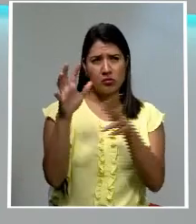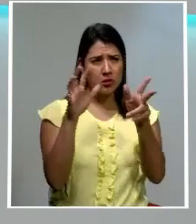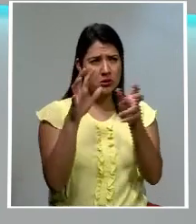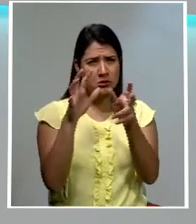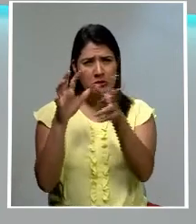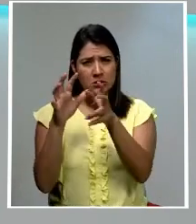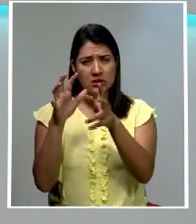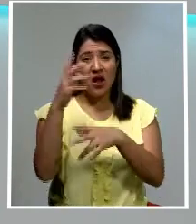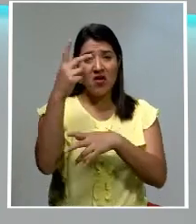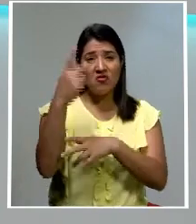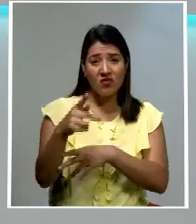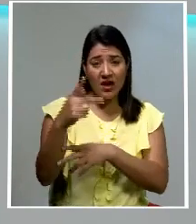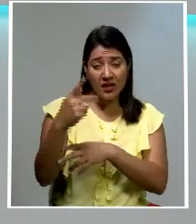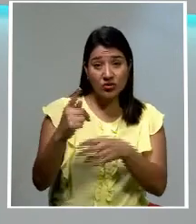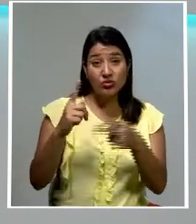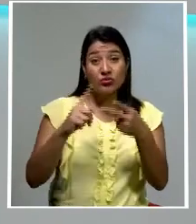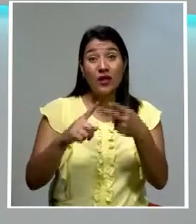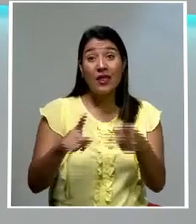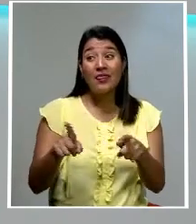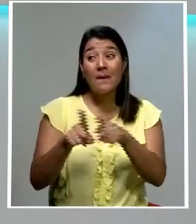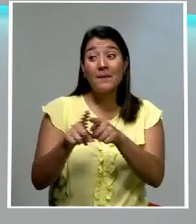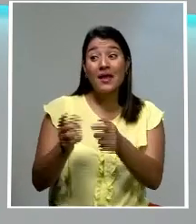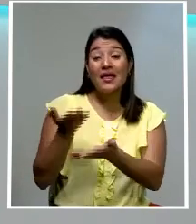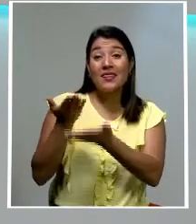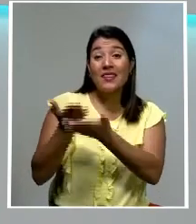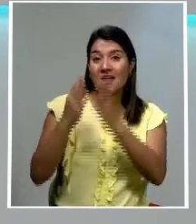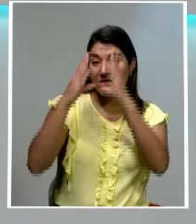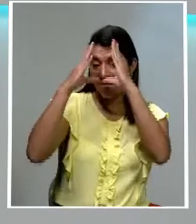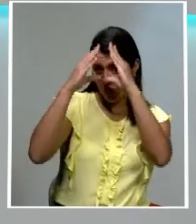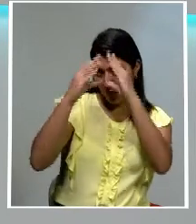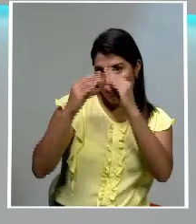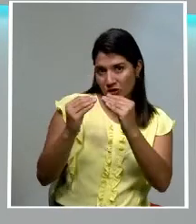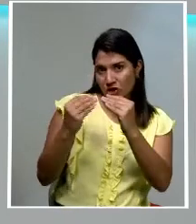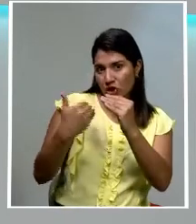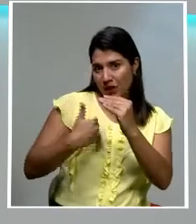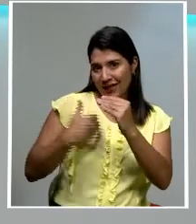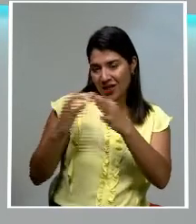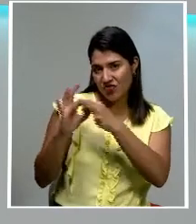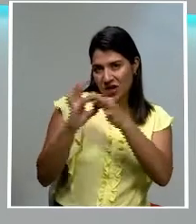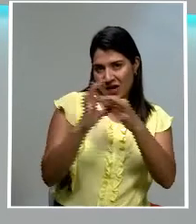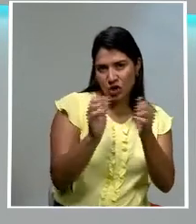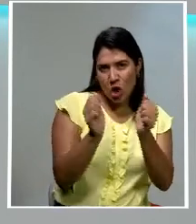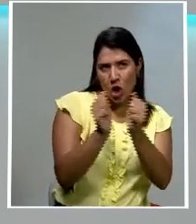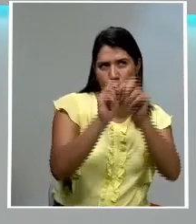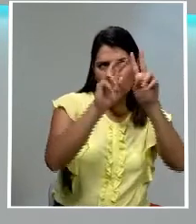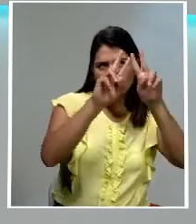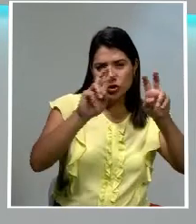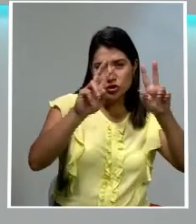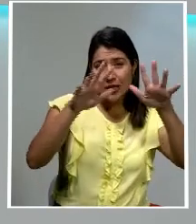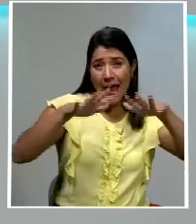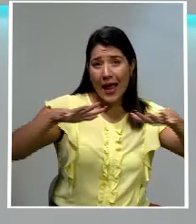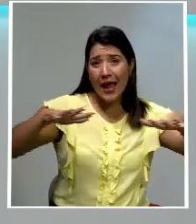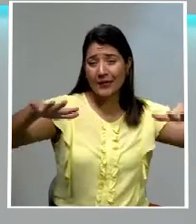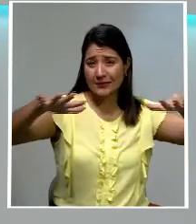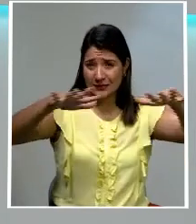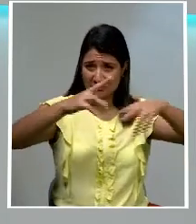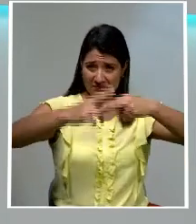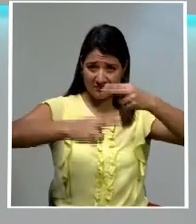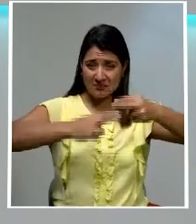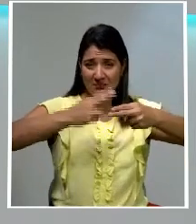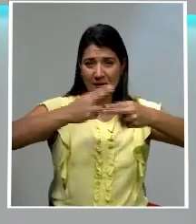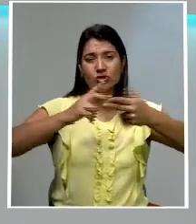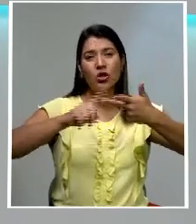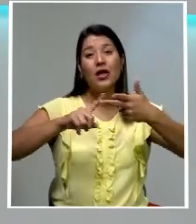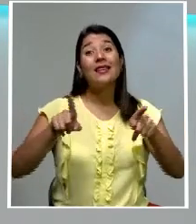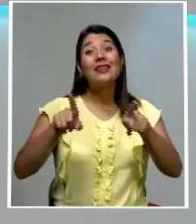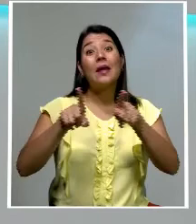y proporcionar información a las empresas espaciales, además de contribuir a la seguridad de los